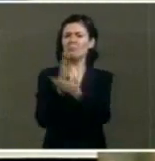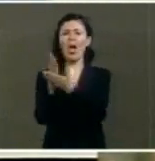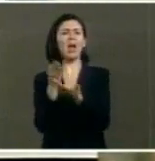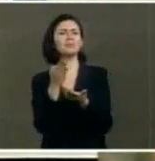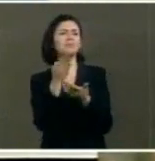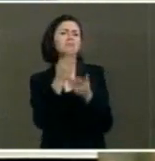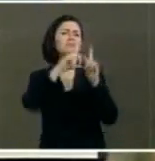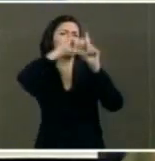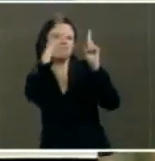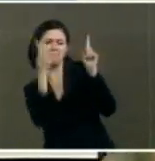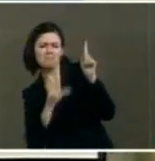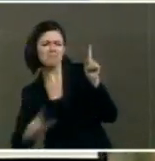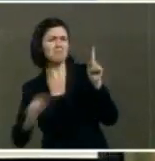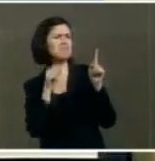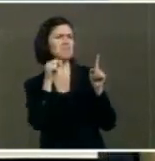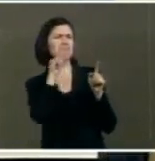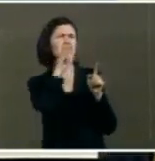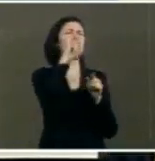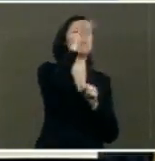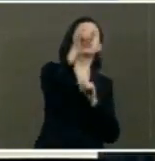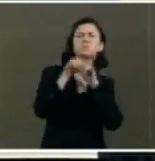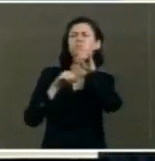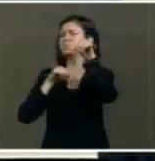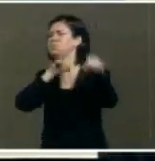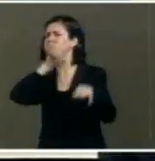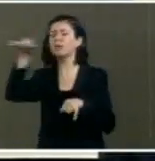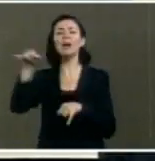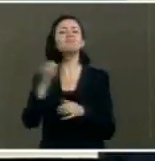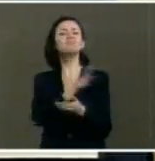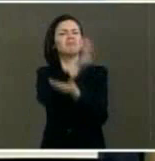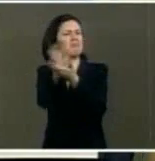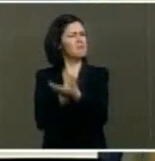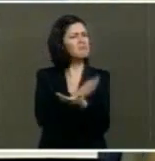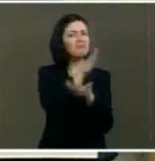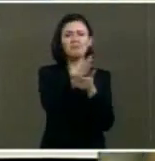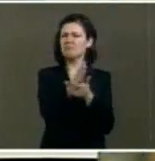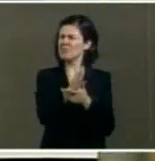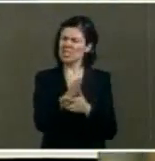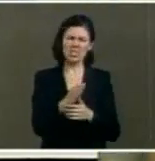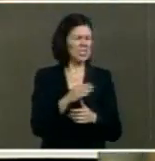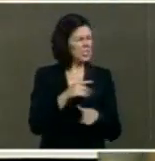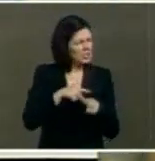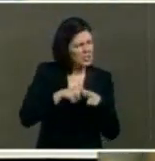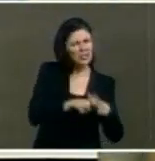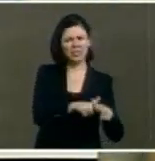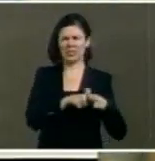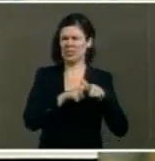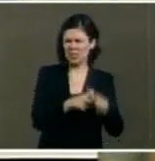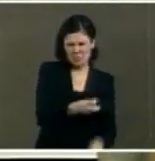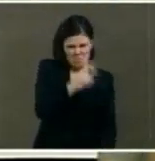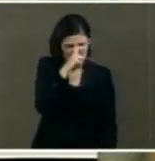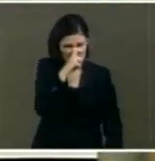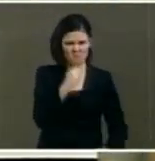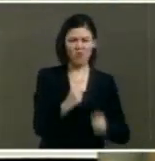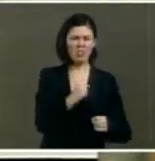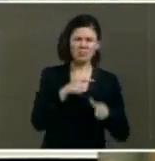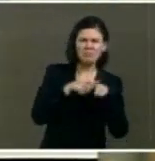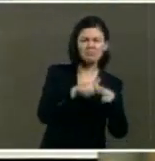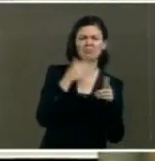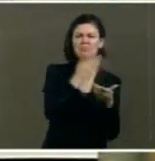del país y que perseveran en su misión hasta alcanzar la victoria. Hay un México nuevo que